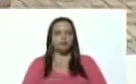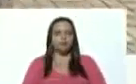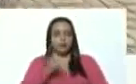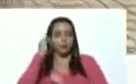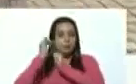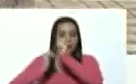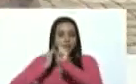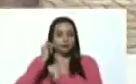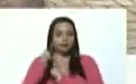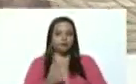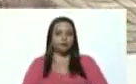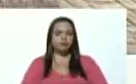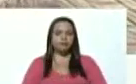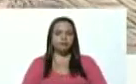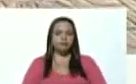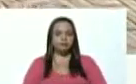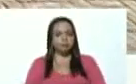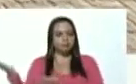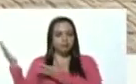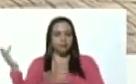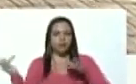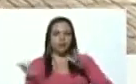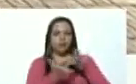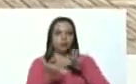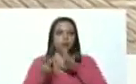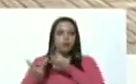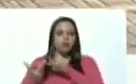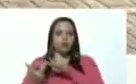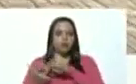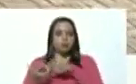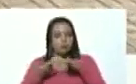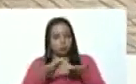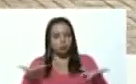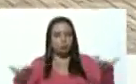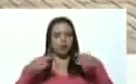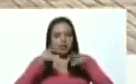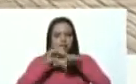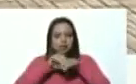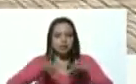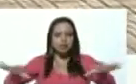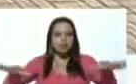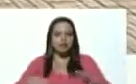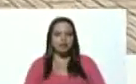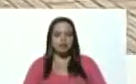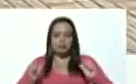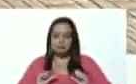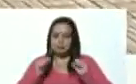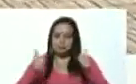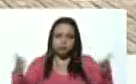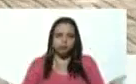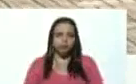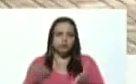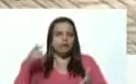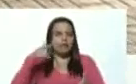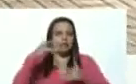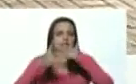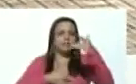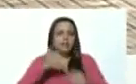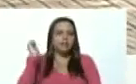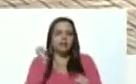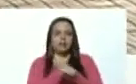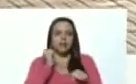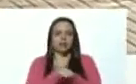un video, vamos a ponerlo a correr en las redes sociales. En el arranque de esta jornada de